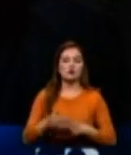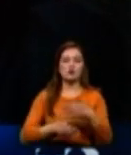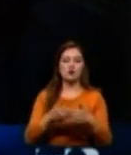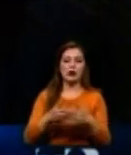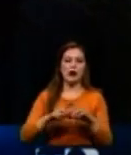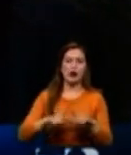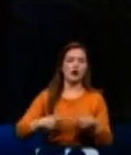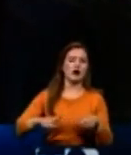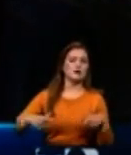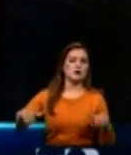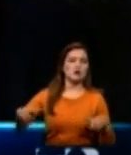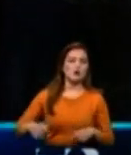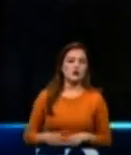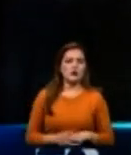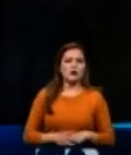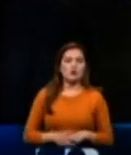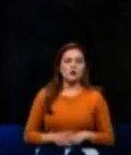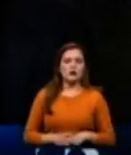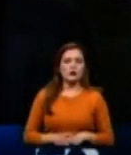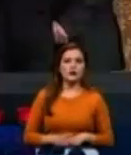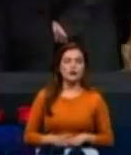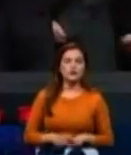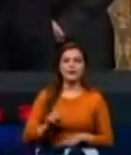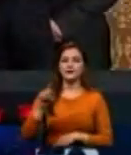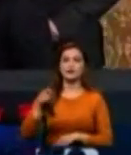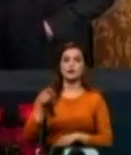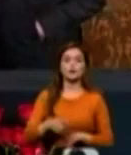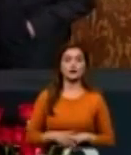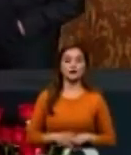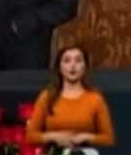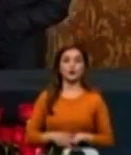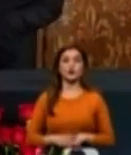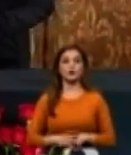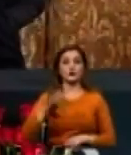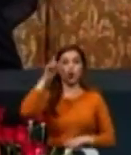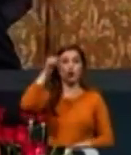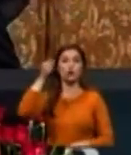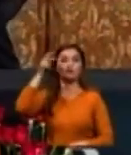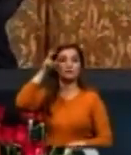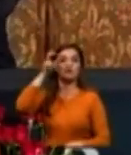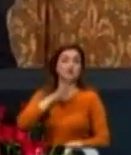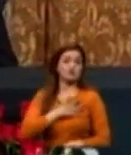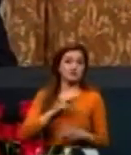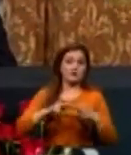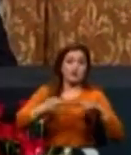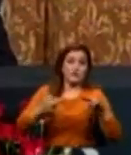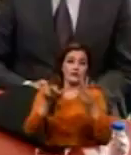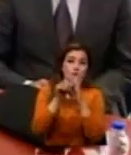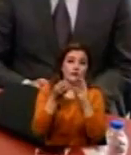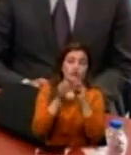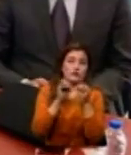que no consideramos que realmente sea necesario. No precisó si el gobierno también creía que la reforma al